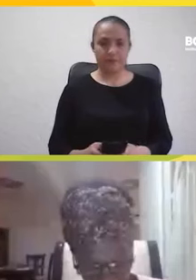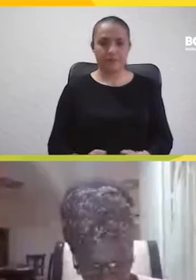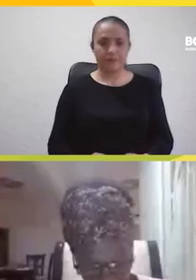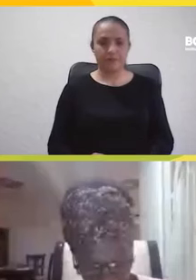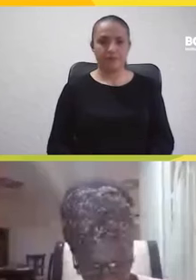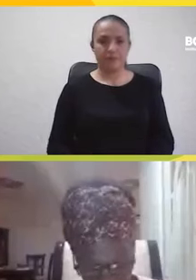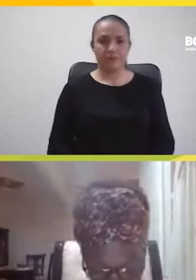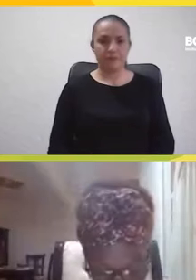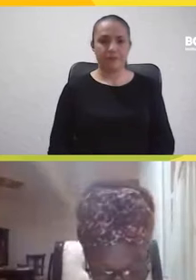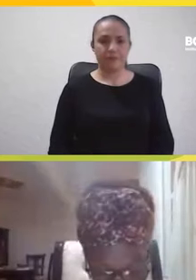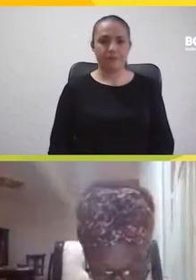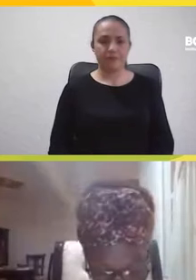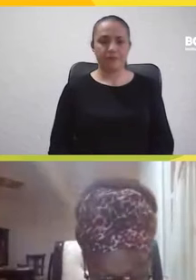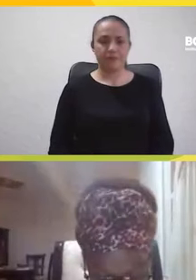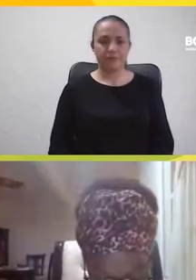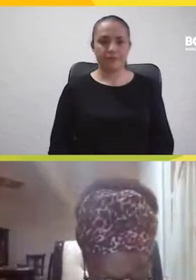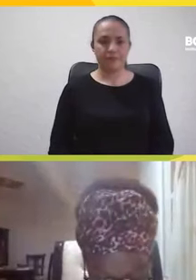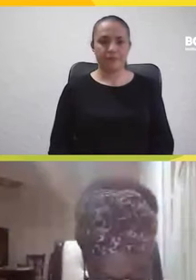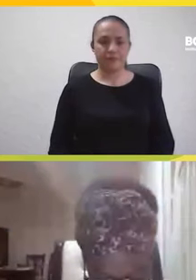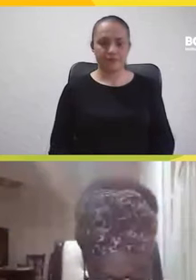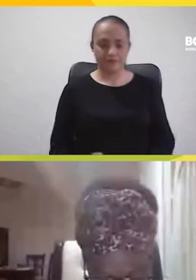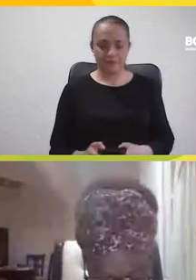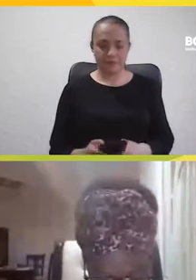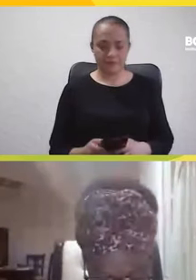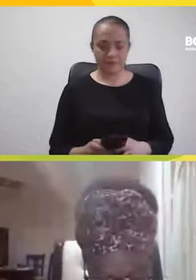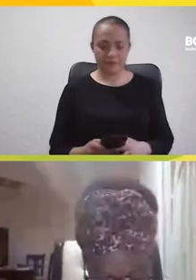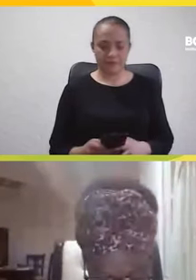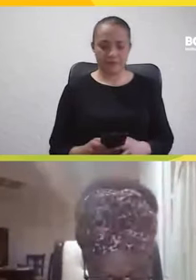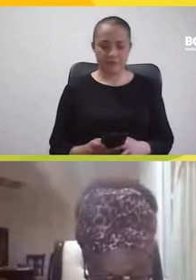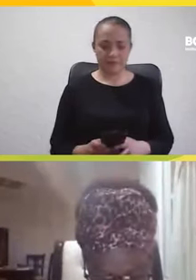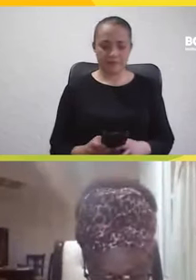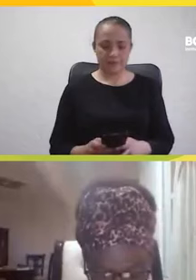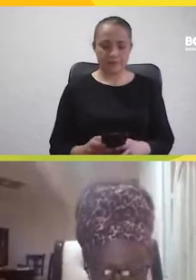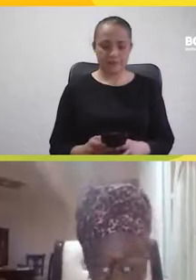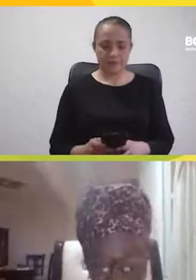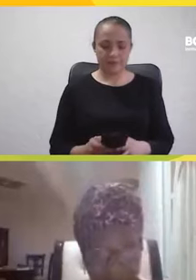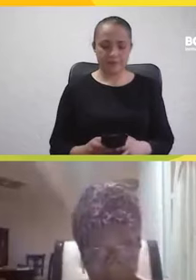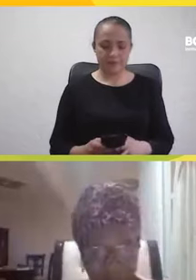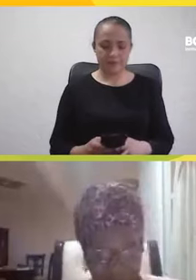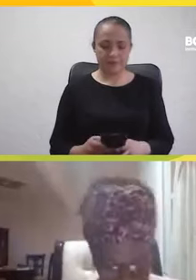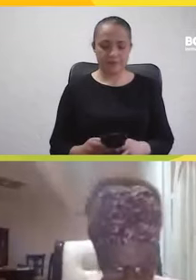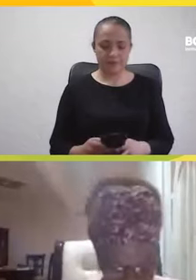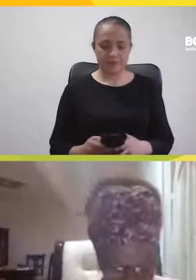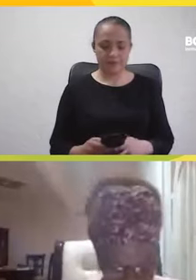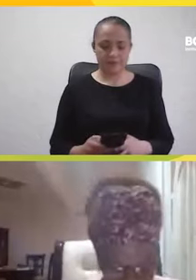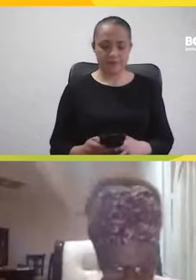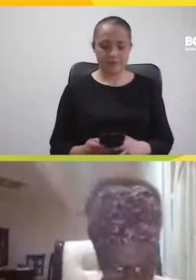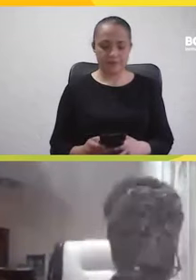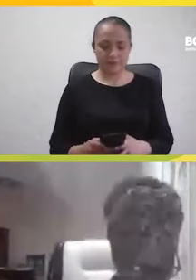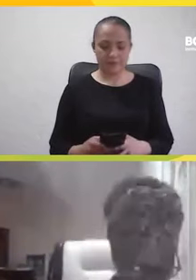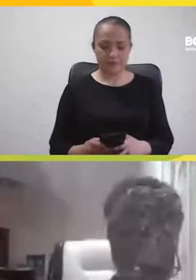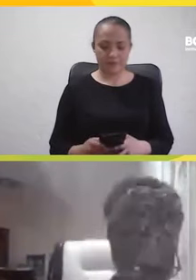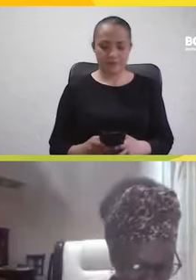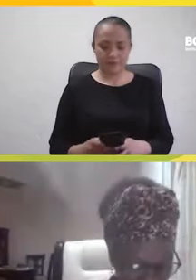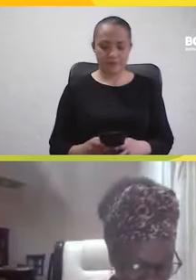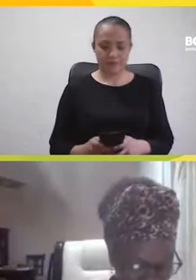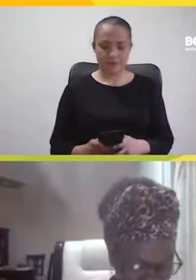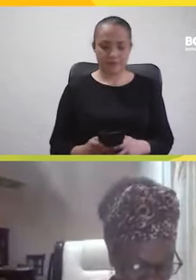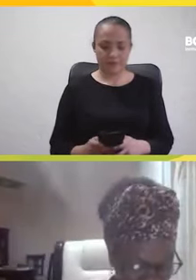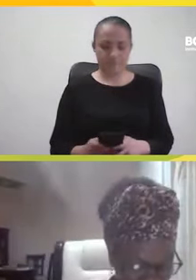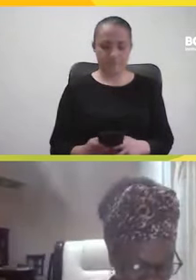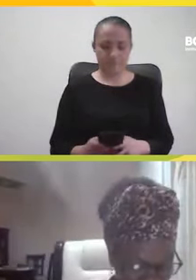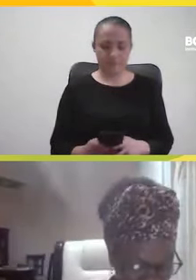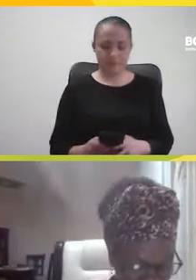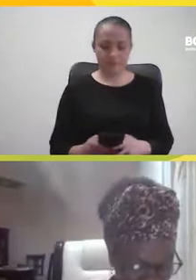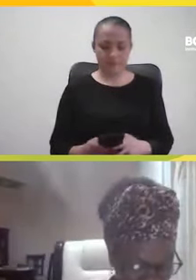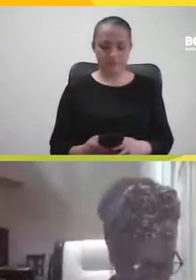hechos terminan impactando a una comunidad globalizada. Lo que sí creemos es que esta comunidad